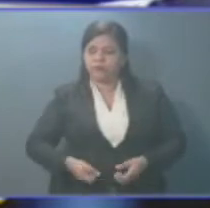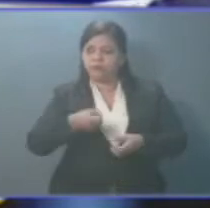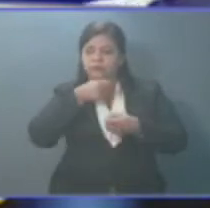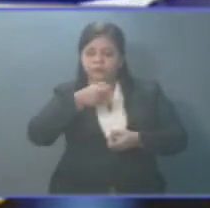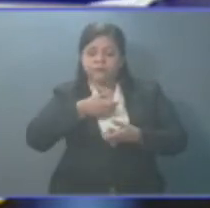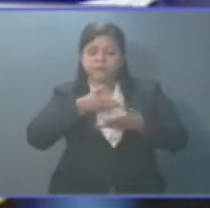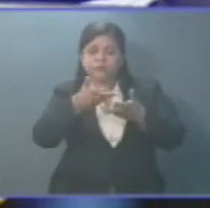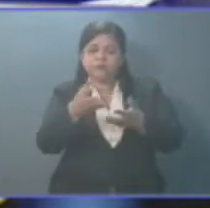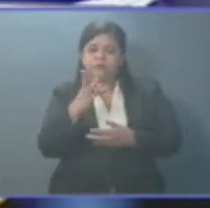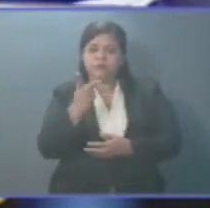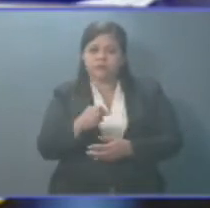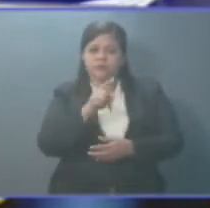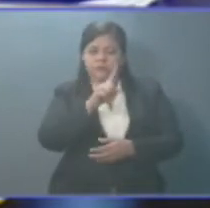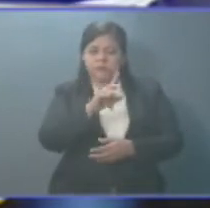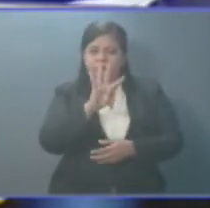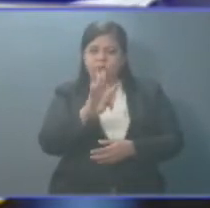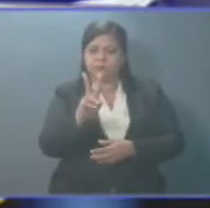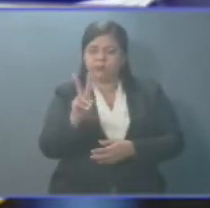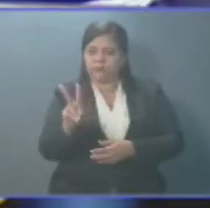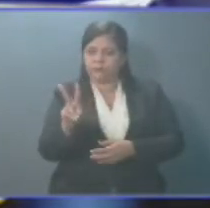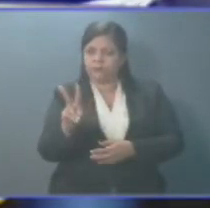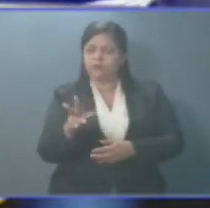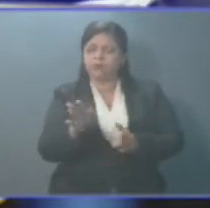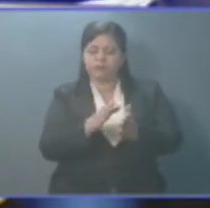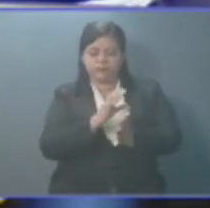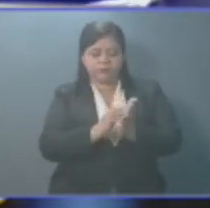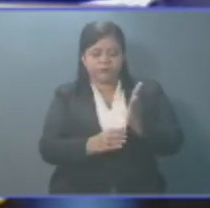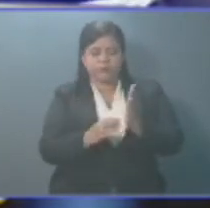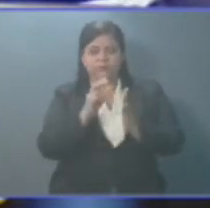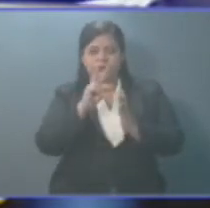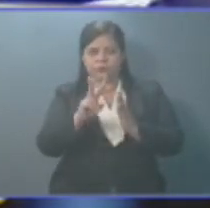número 142, tomo